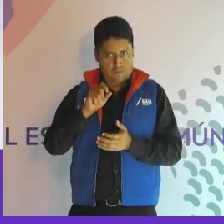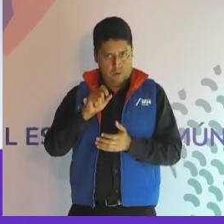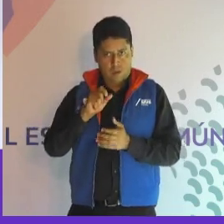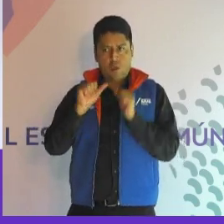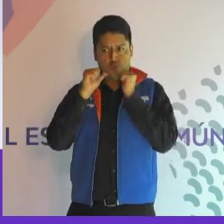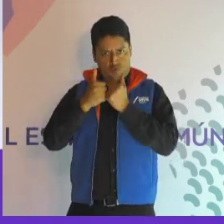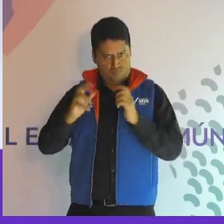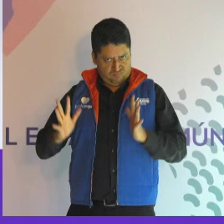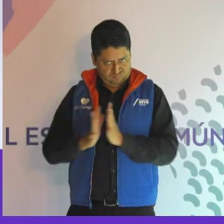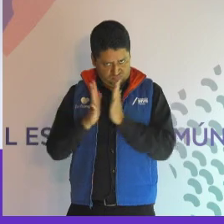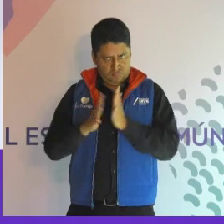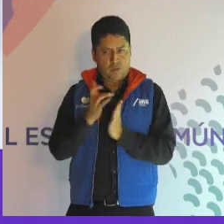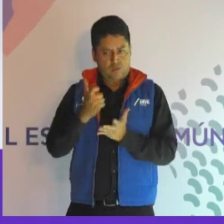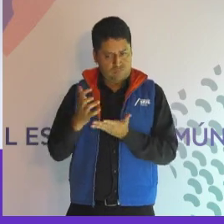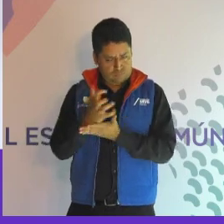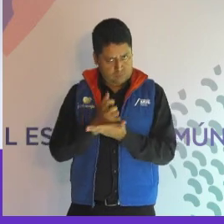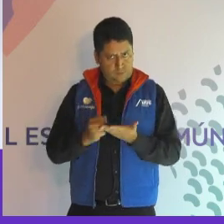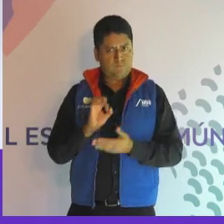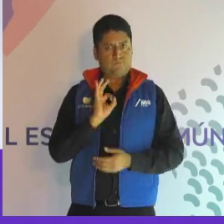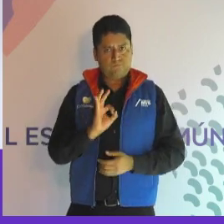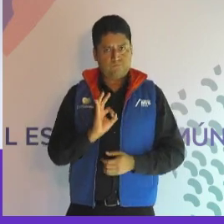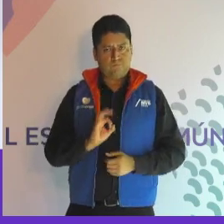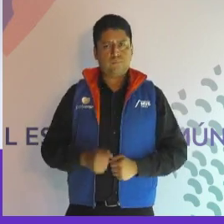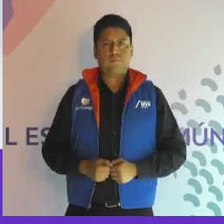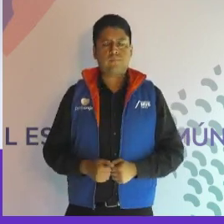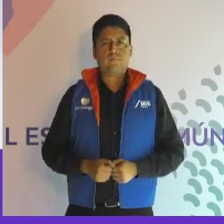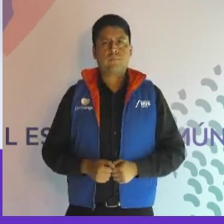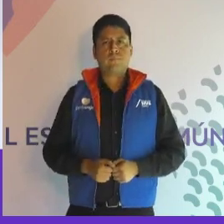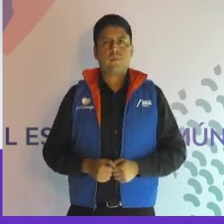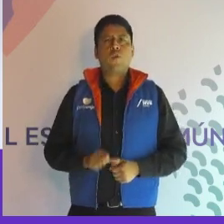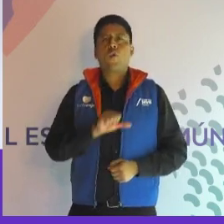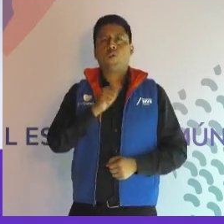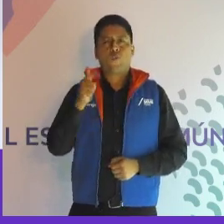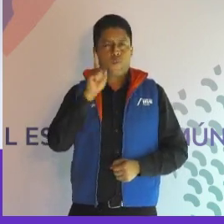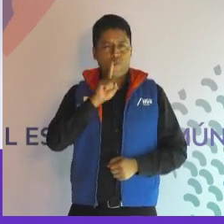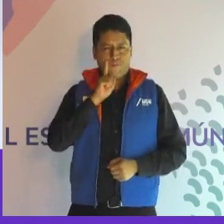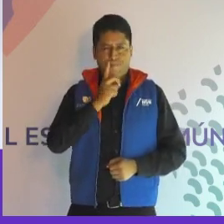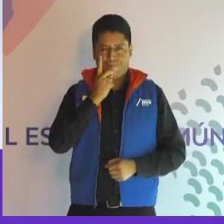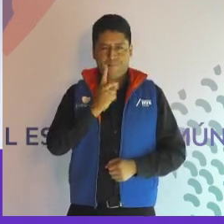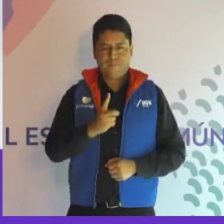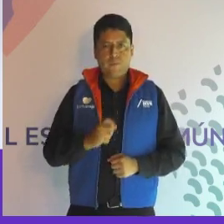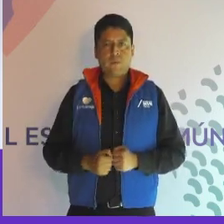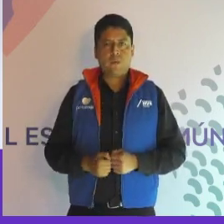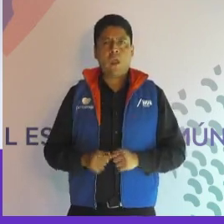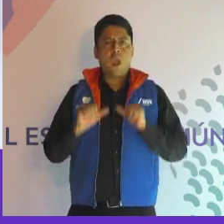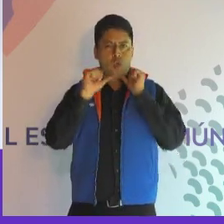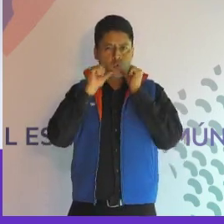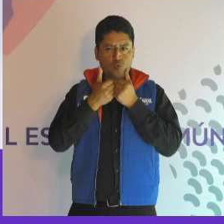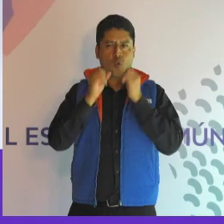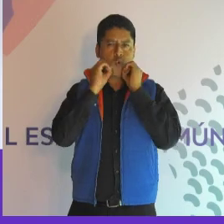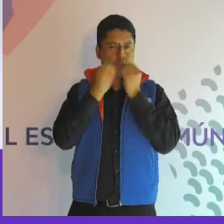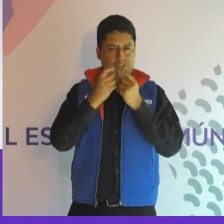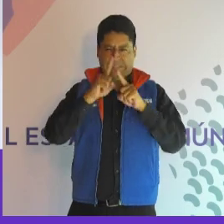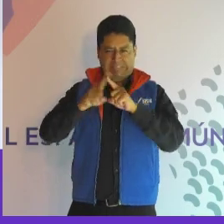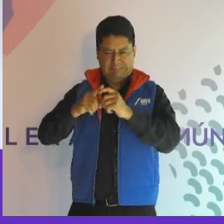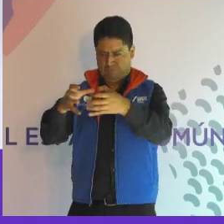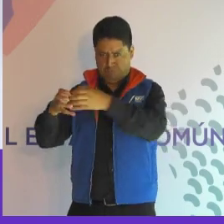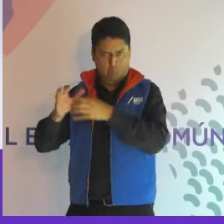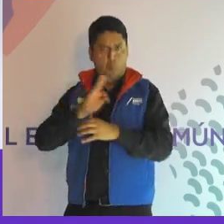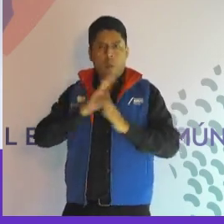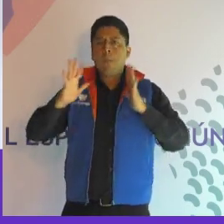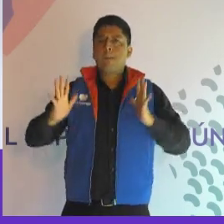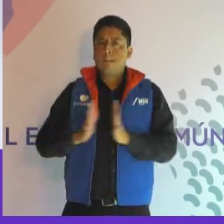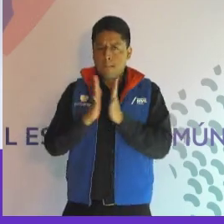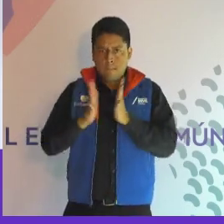a través de Twitter, nos dice: el desafío de las OSC de ejercer su derecho a participar en el espacio público para construir